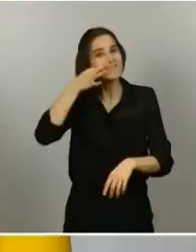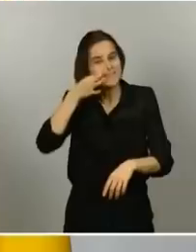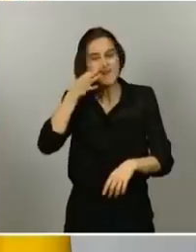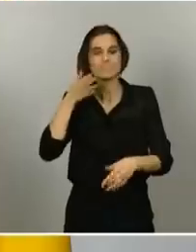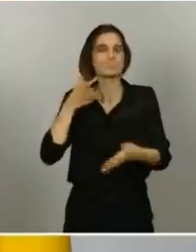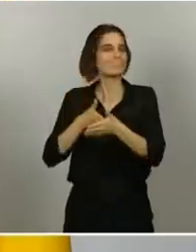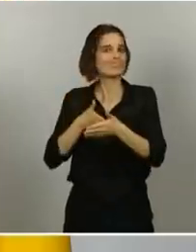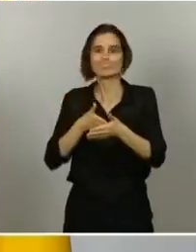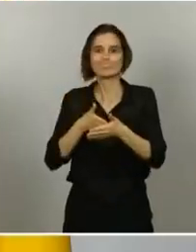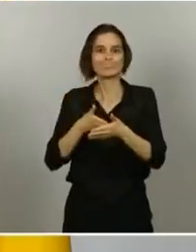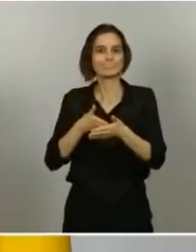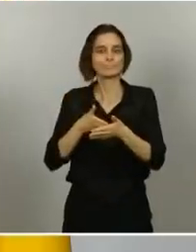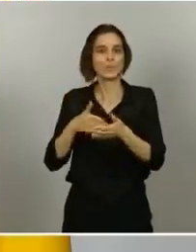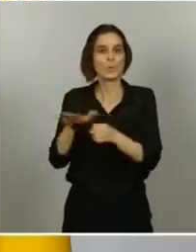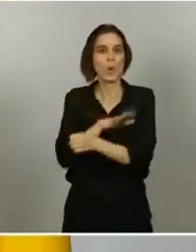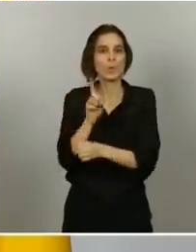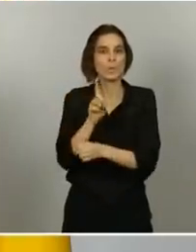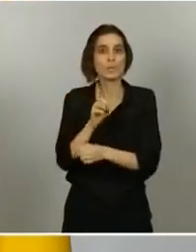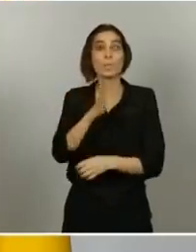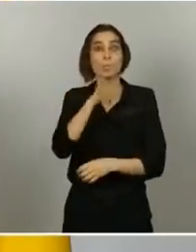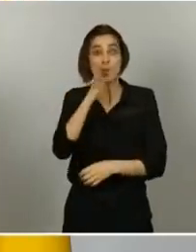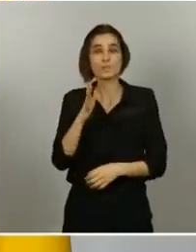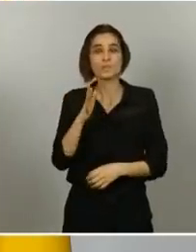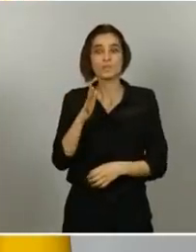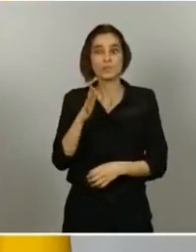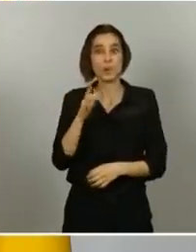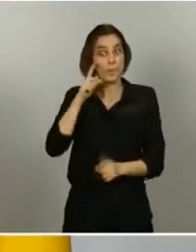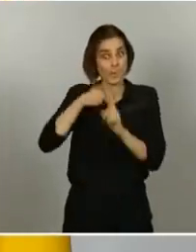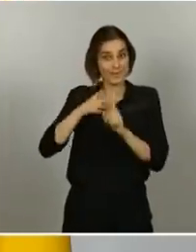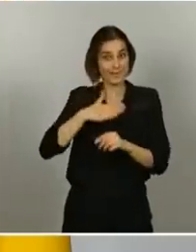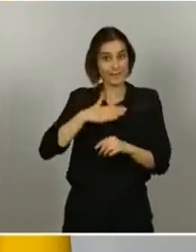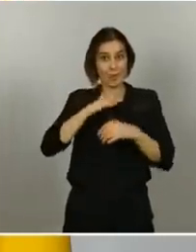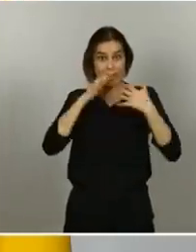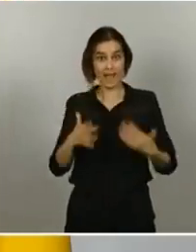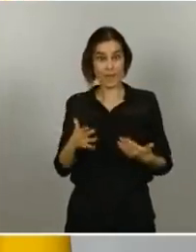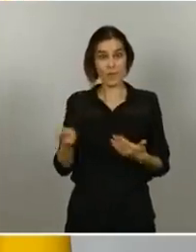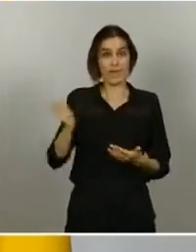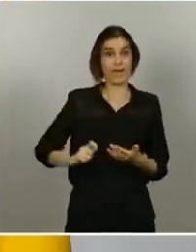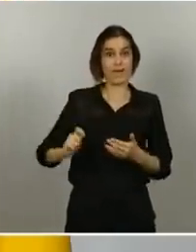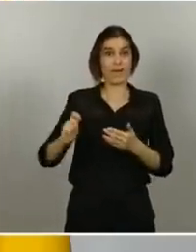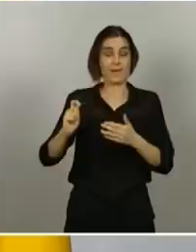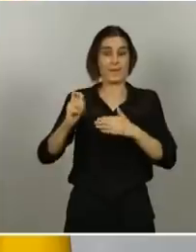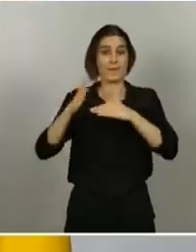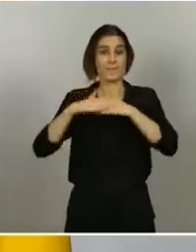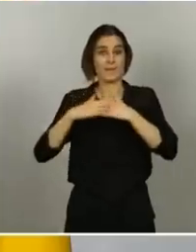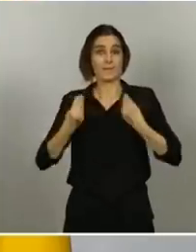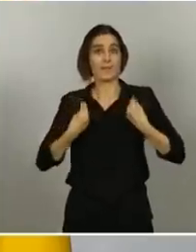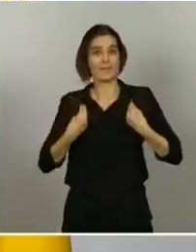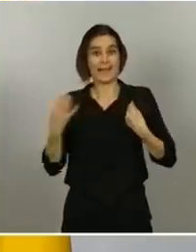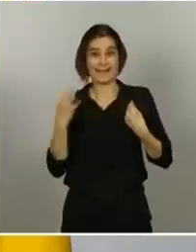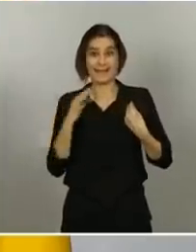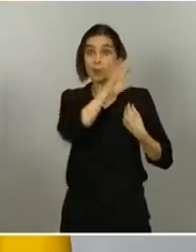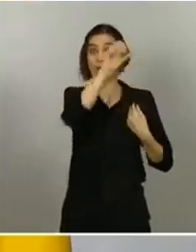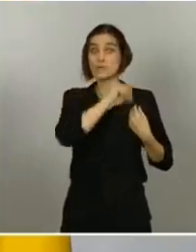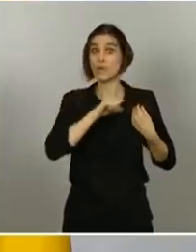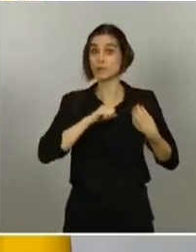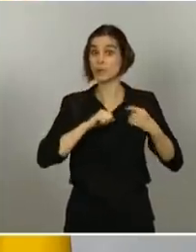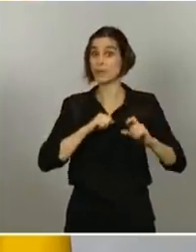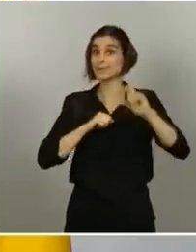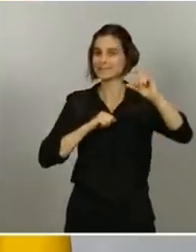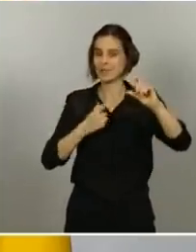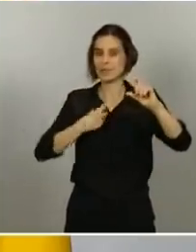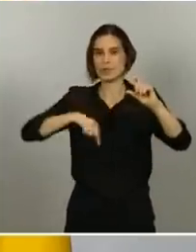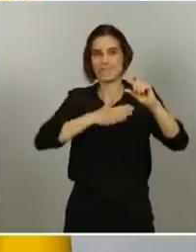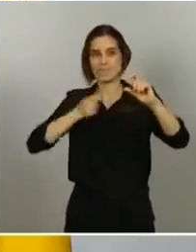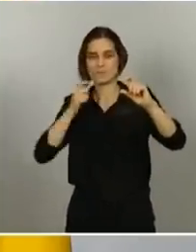objetivo do ingreso mínimo vital é aumentar a cobertura das rentas de inserción das comunidades autónomas simplificando os trámites de